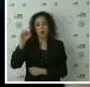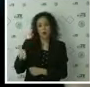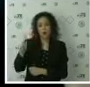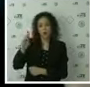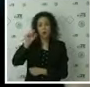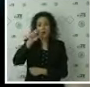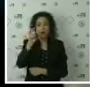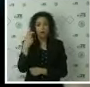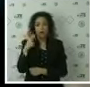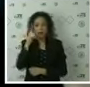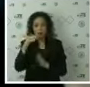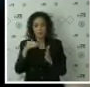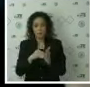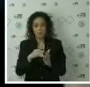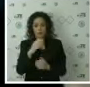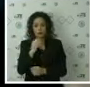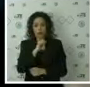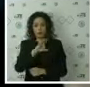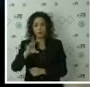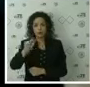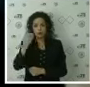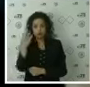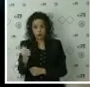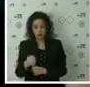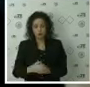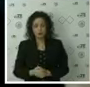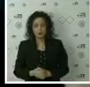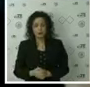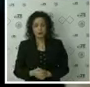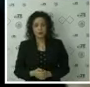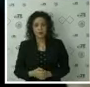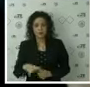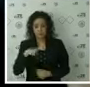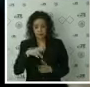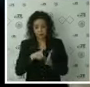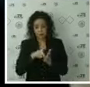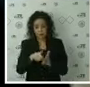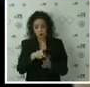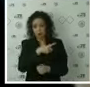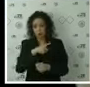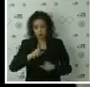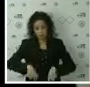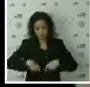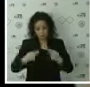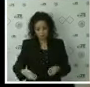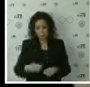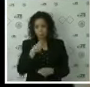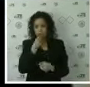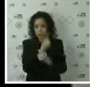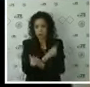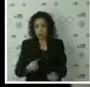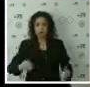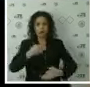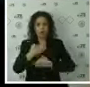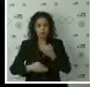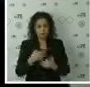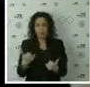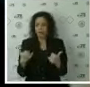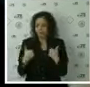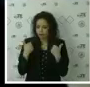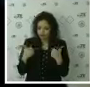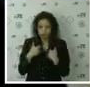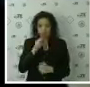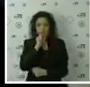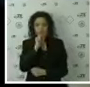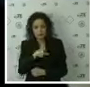20 de noviembre de 1989. Contiene los derechos que se deben garantizar a todas las niñas y niños y adolescentes bajo